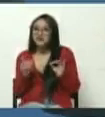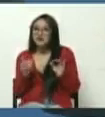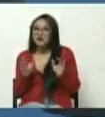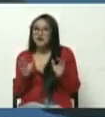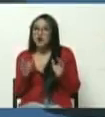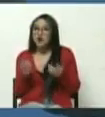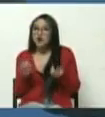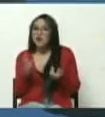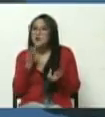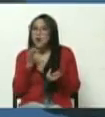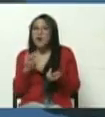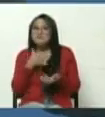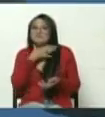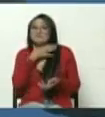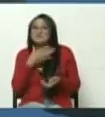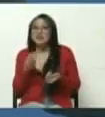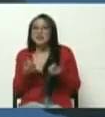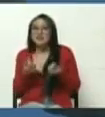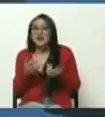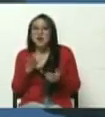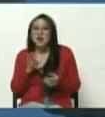de Monómero y con ello